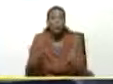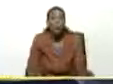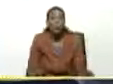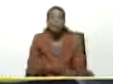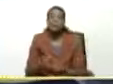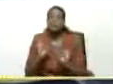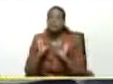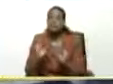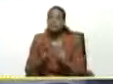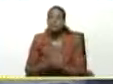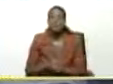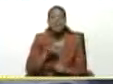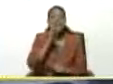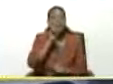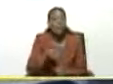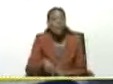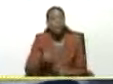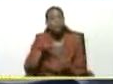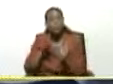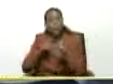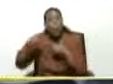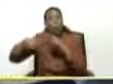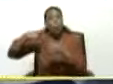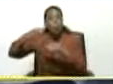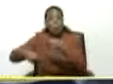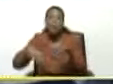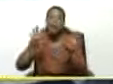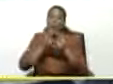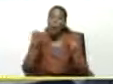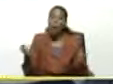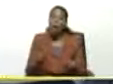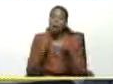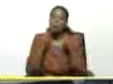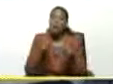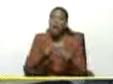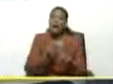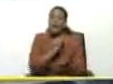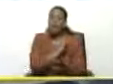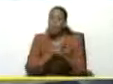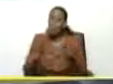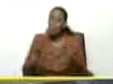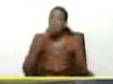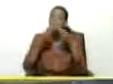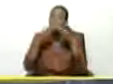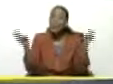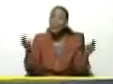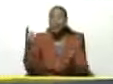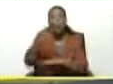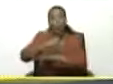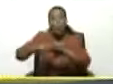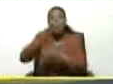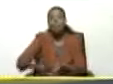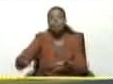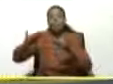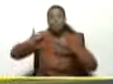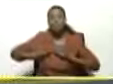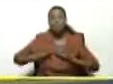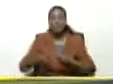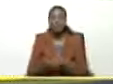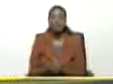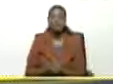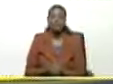importante lo que también conlleva a una educación de calidad gratuita y Pública que es lo que el gobierno nos está